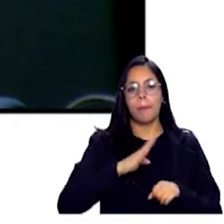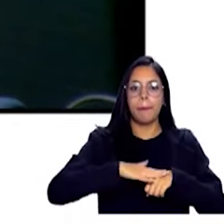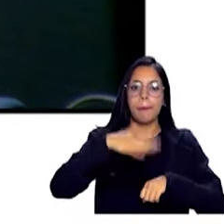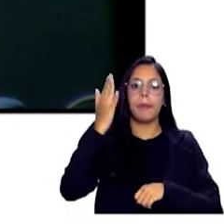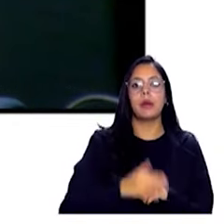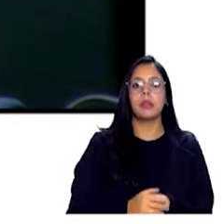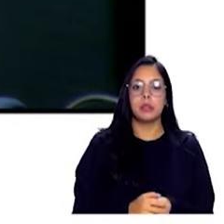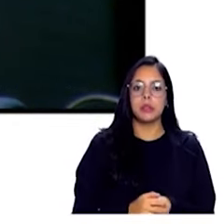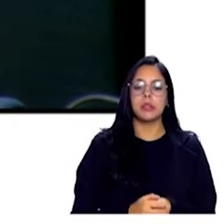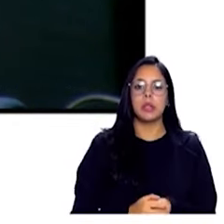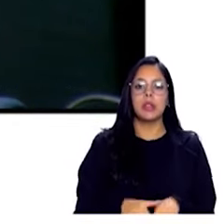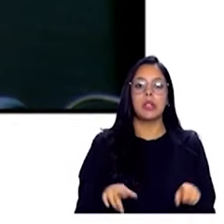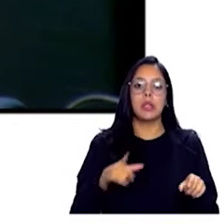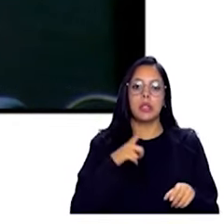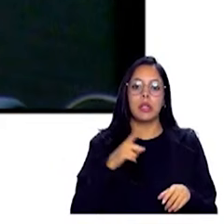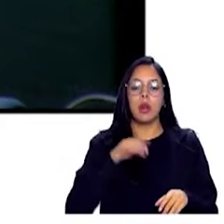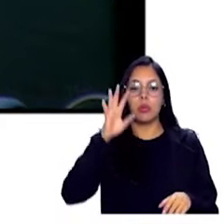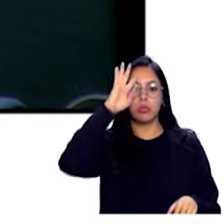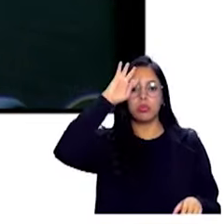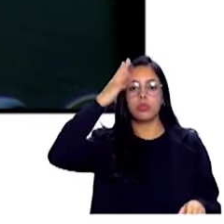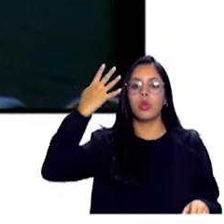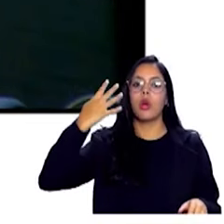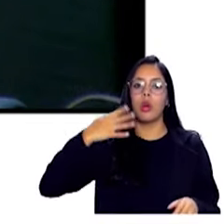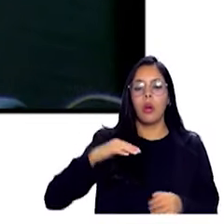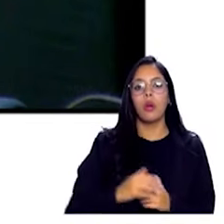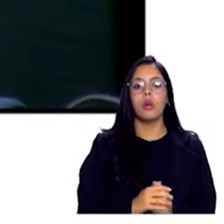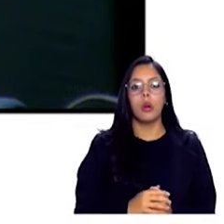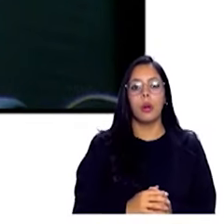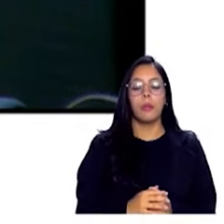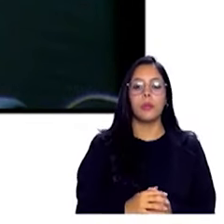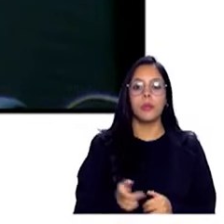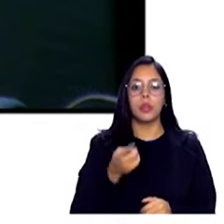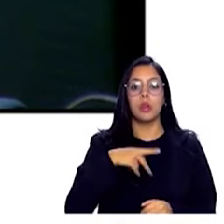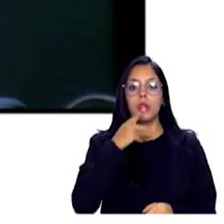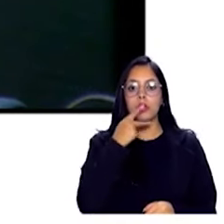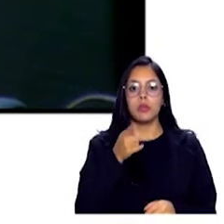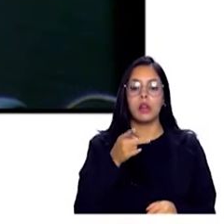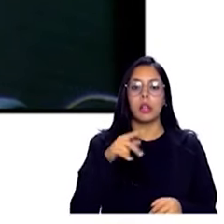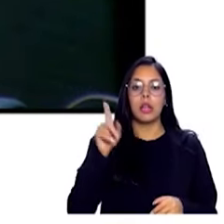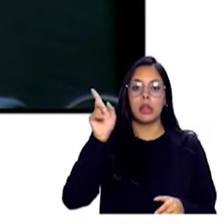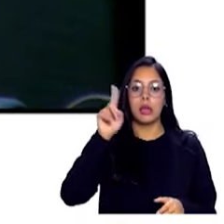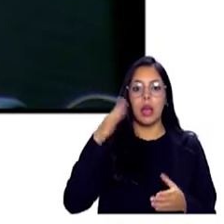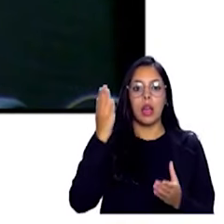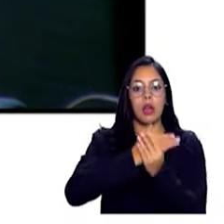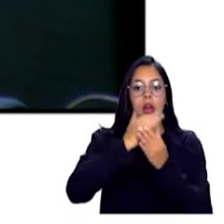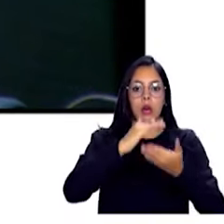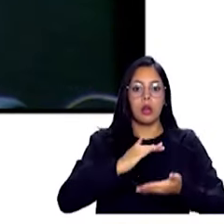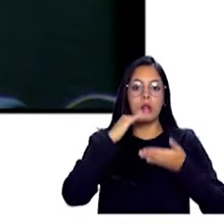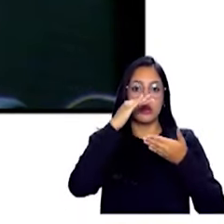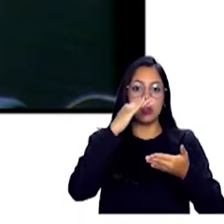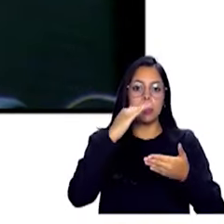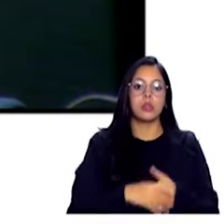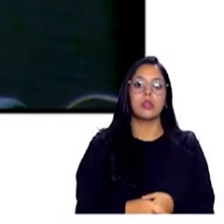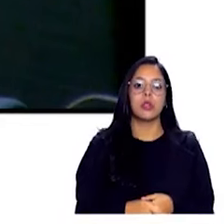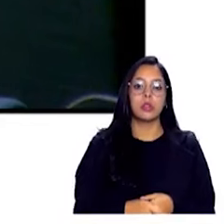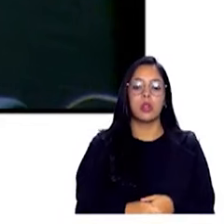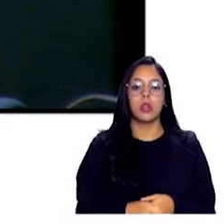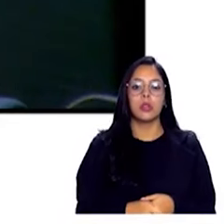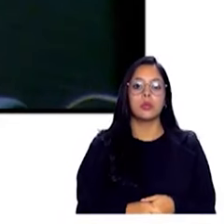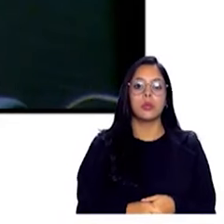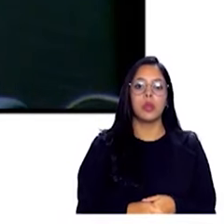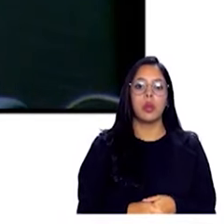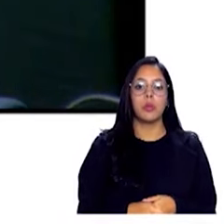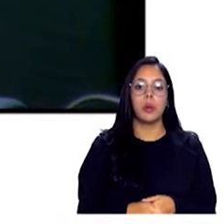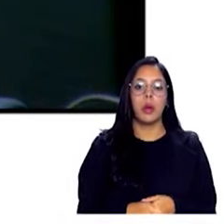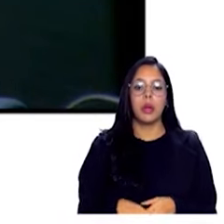entidad nosotros lo llamamos autos no sé có se llamarán en Brasil cuestiones de competencia recursos revisiones etcétera que Son